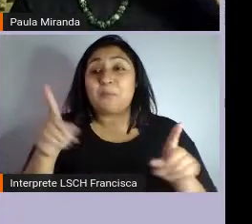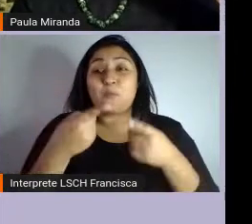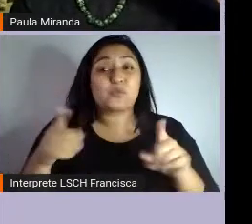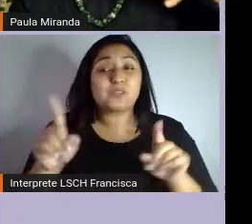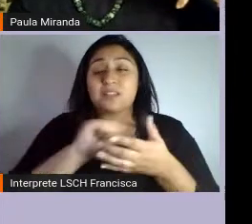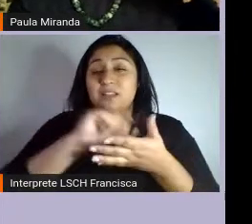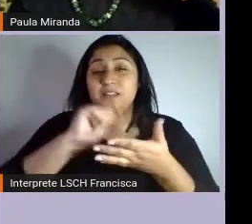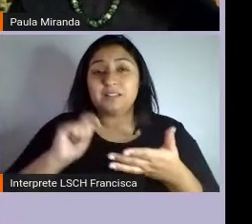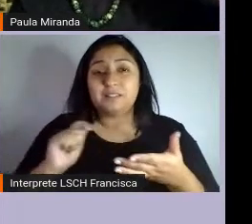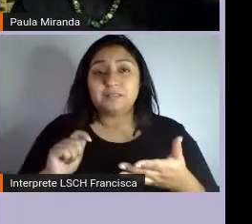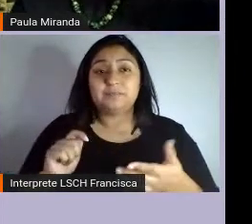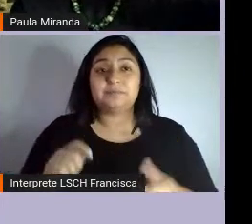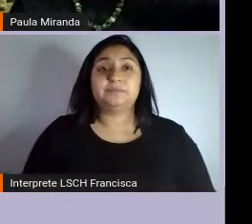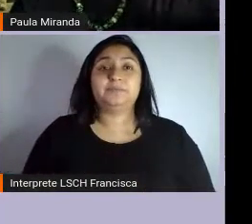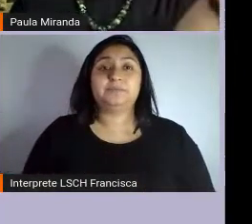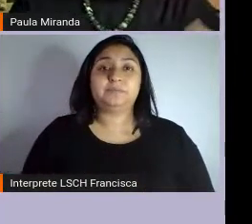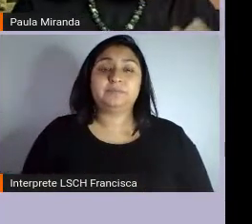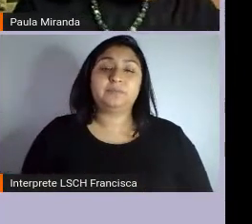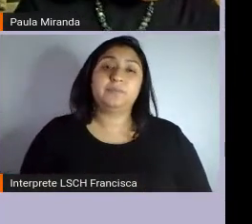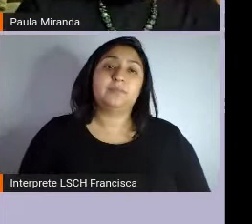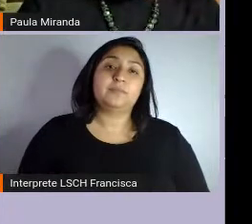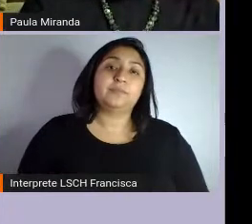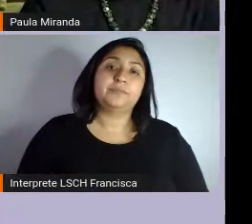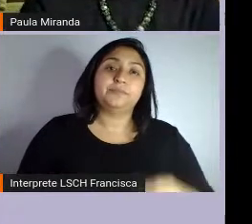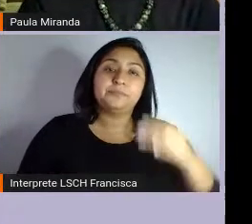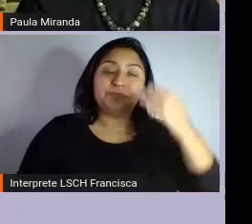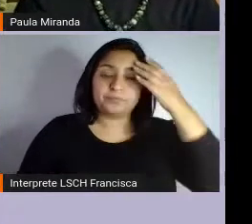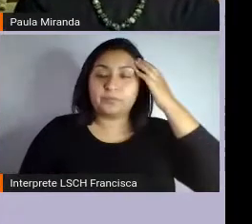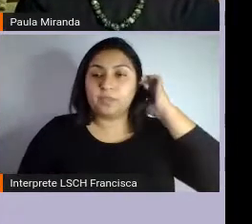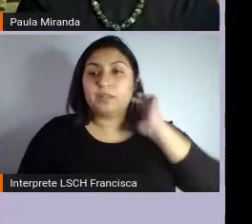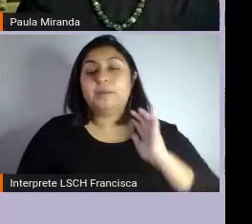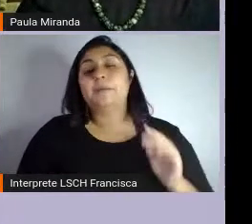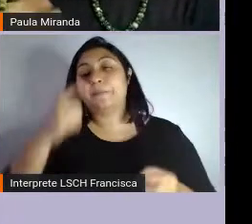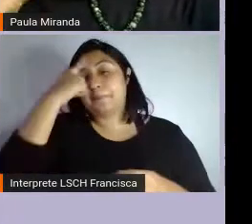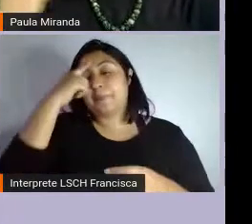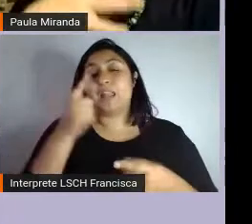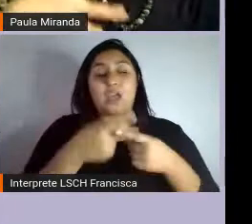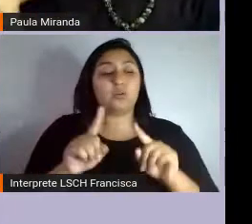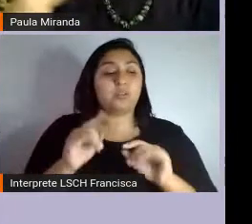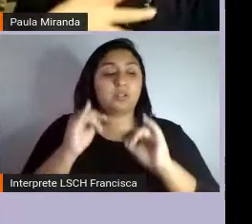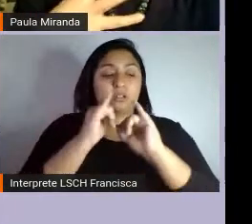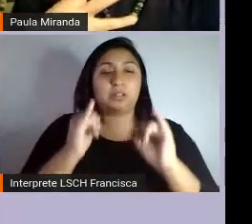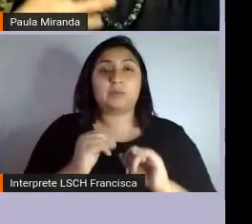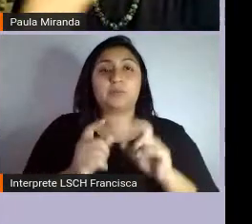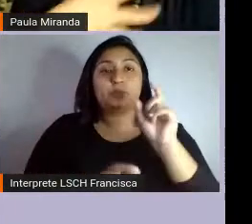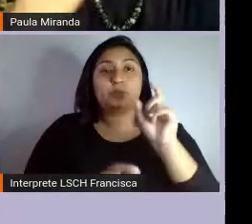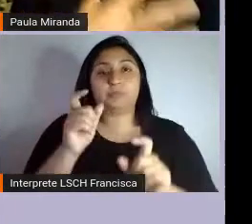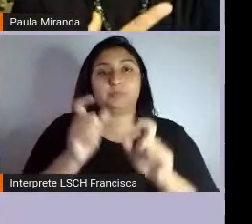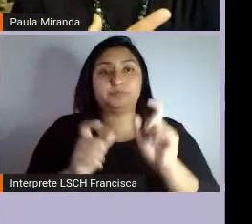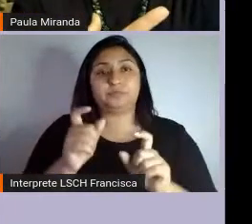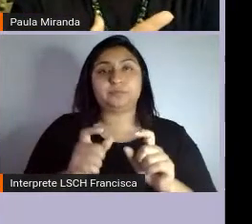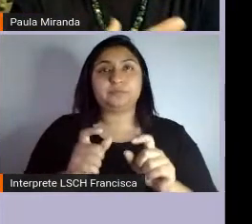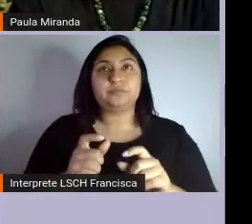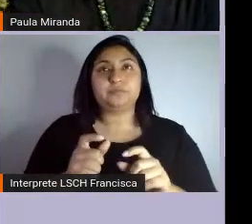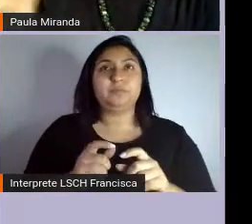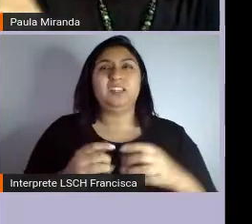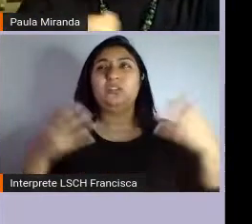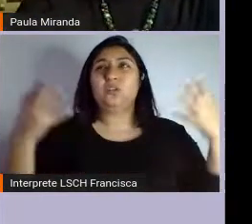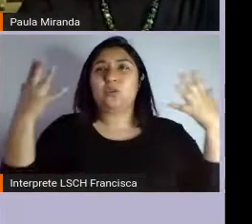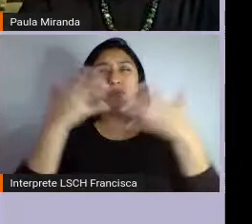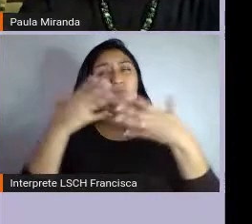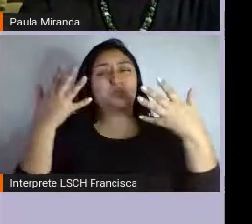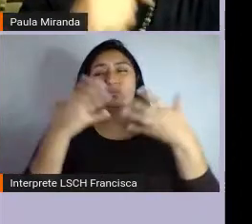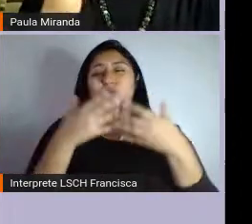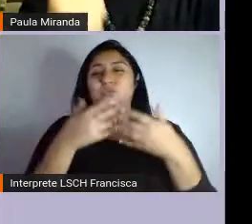y si en el mate se prende una llama destinada para otro tipo de público, para otro tipo de gente. Y entonces esto le causa confusión. ¿Cómo soluciona ella? Bueno,